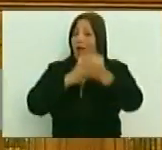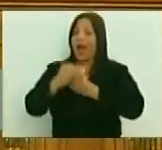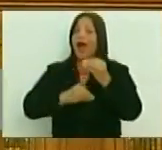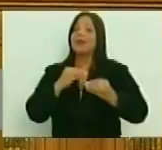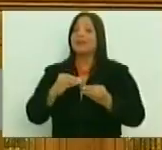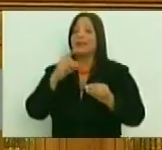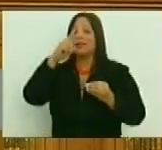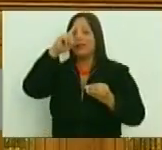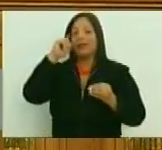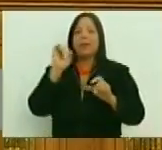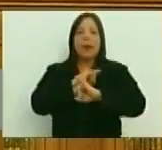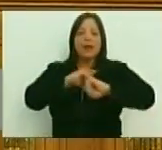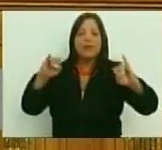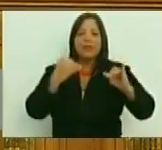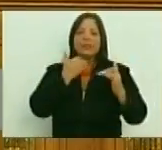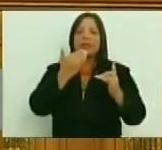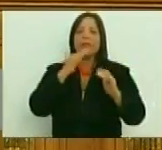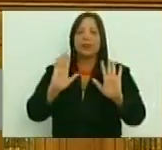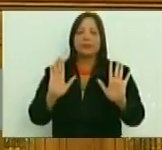Para terminar,